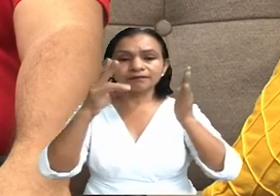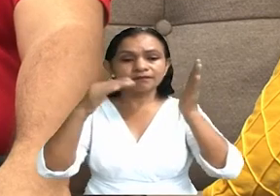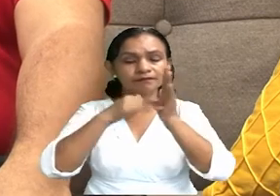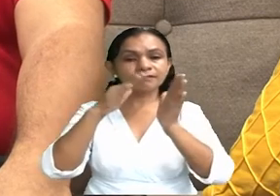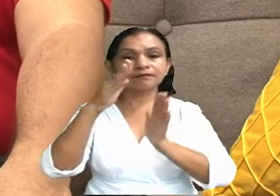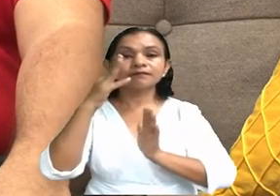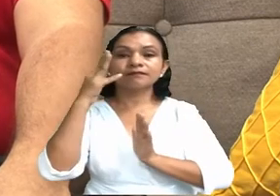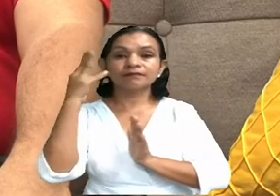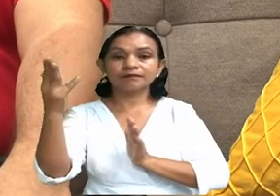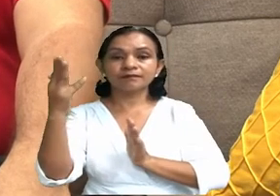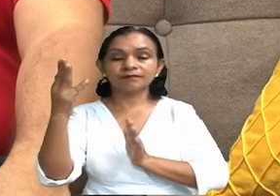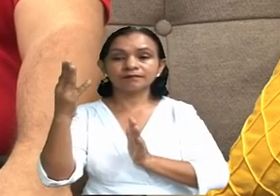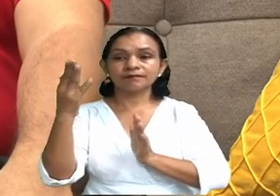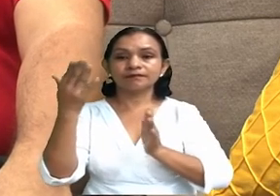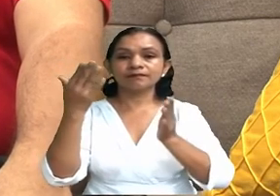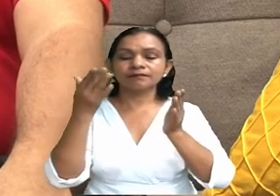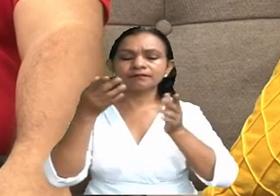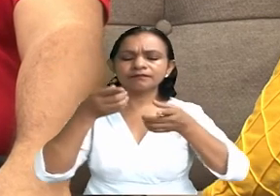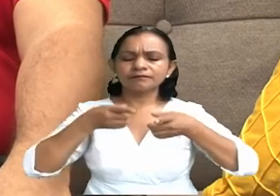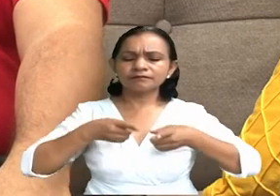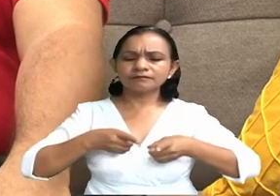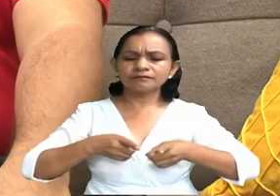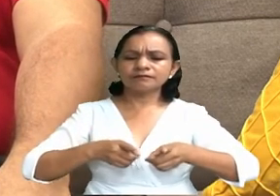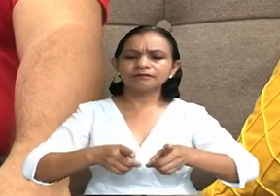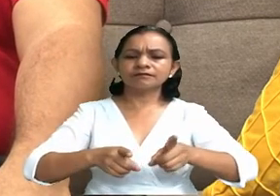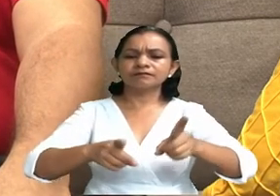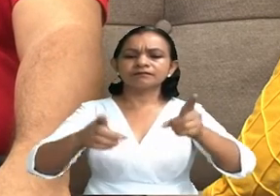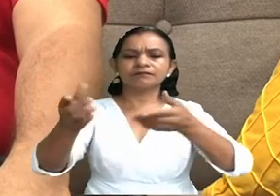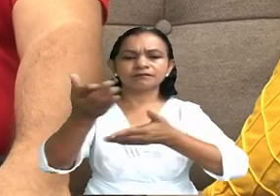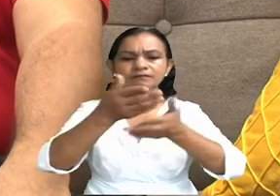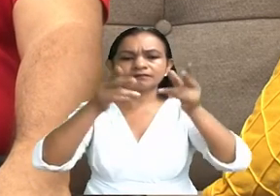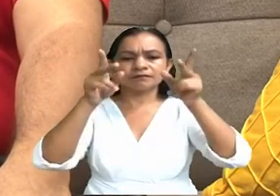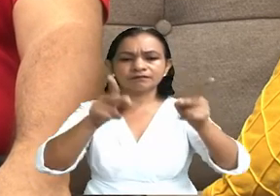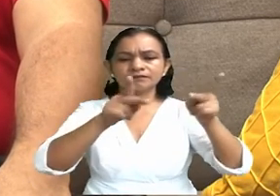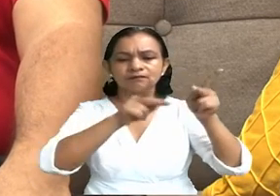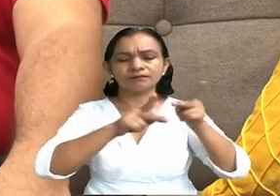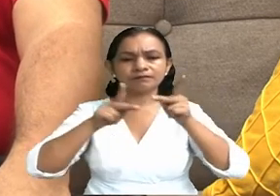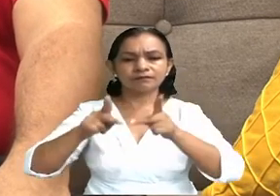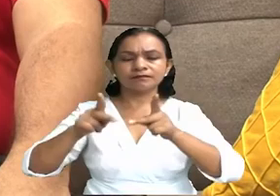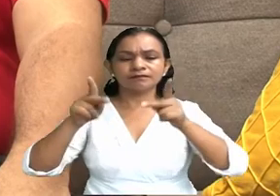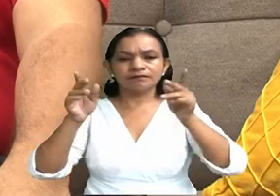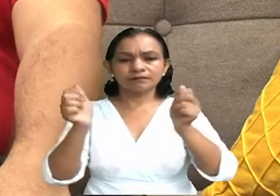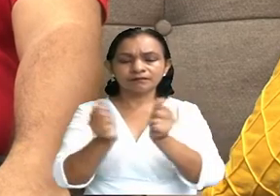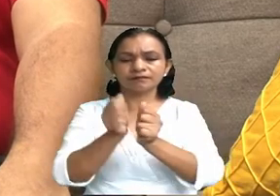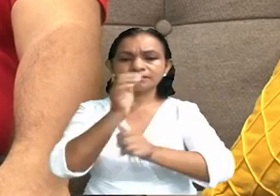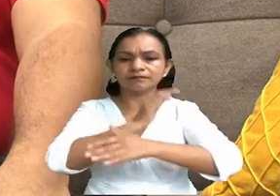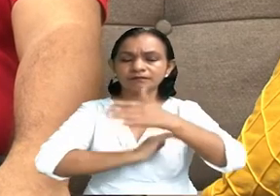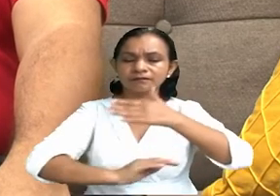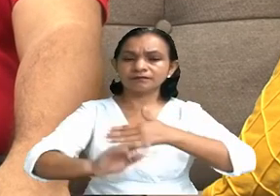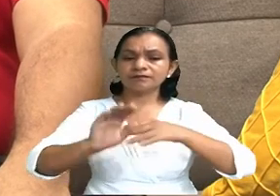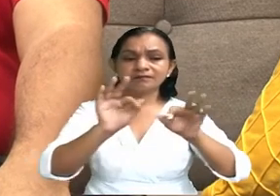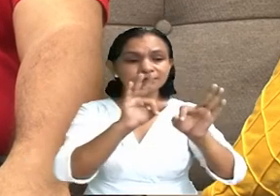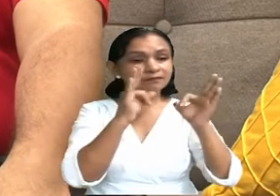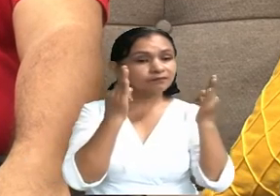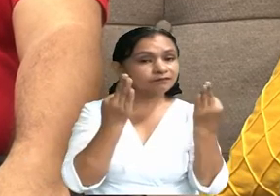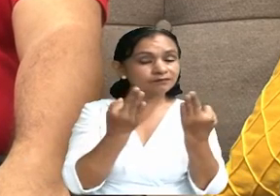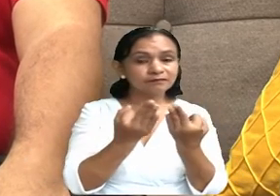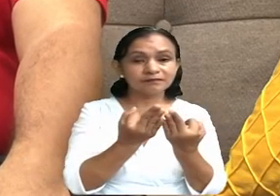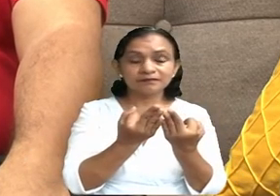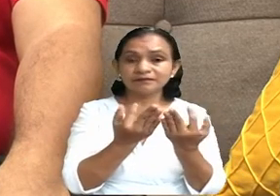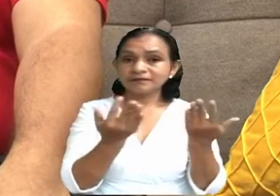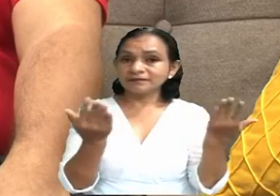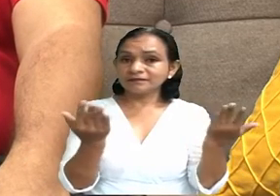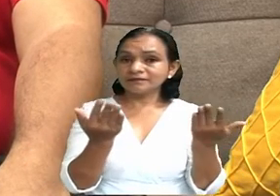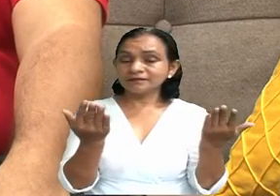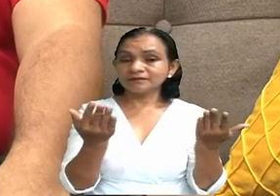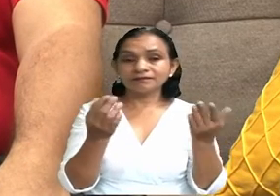2019, en el trato digno a la persona con discapacidad. Comenzando desde la familia, que lamentablemente